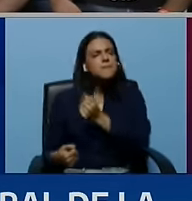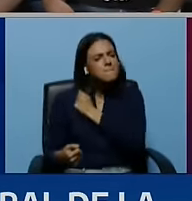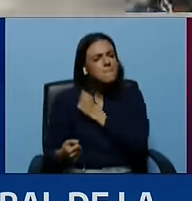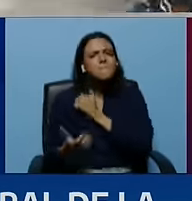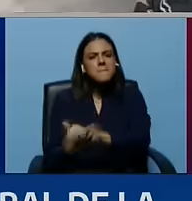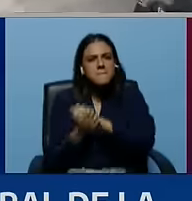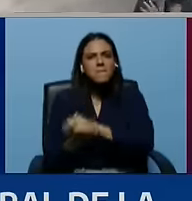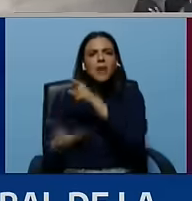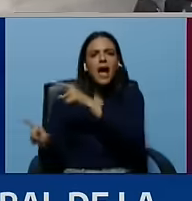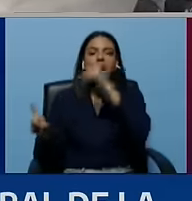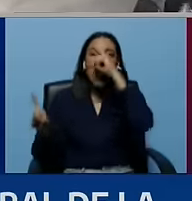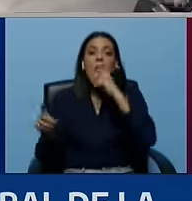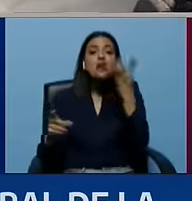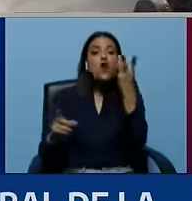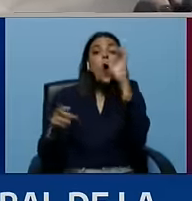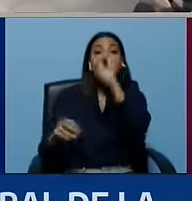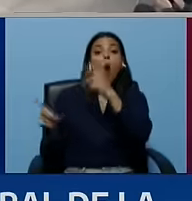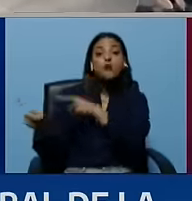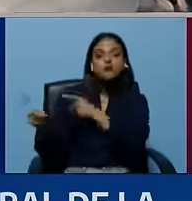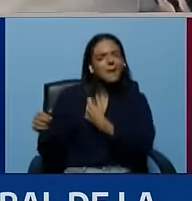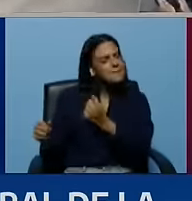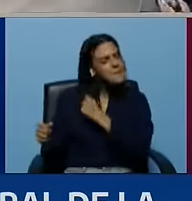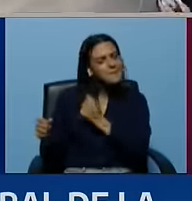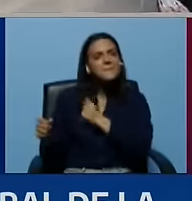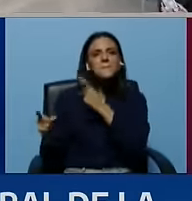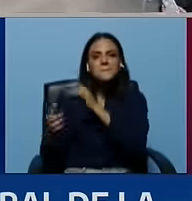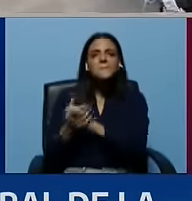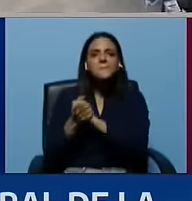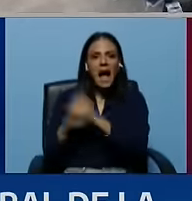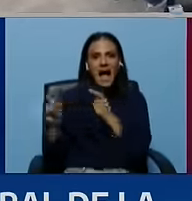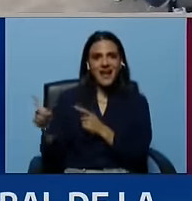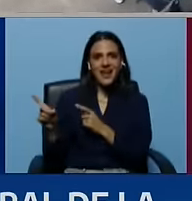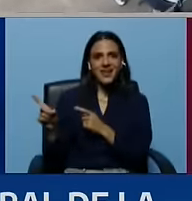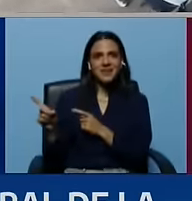años 80, ¿vale? Alejandro Pistol, ¿vale?